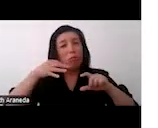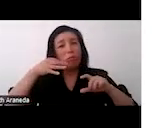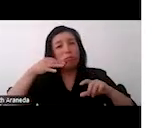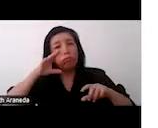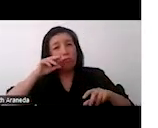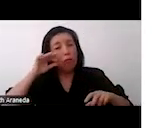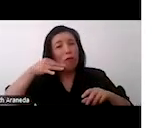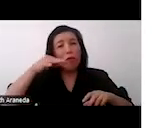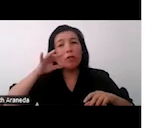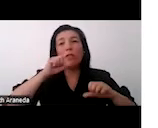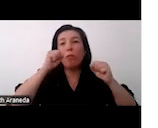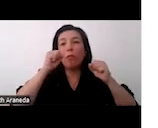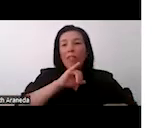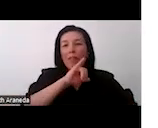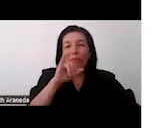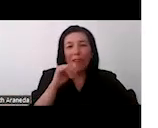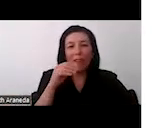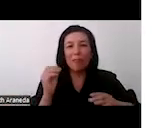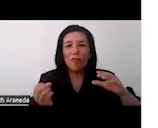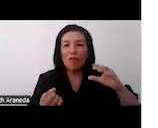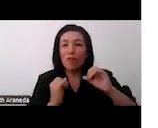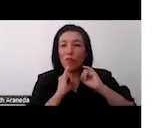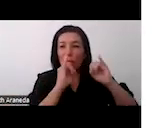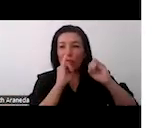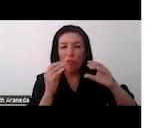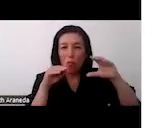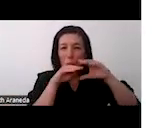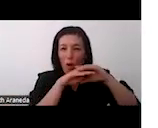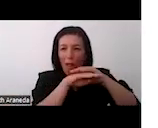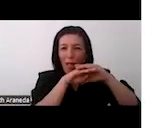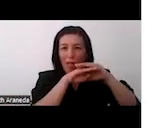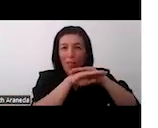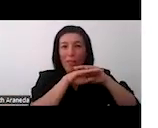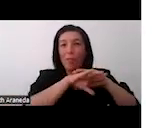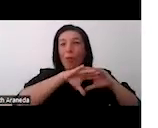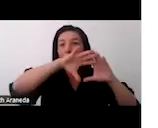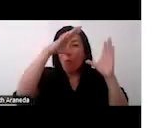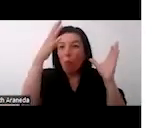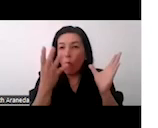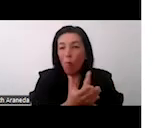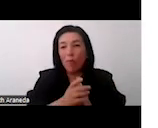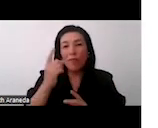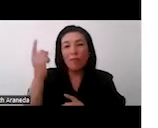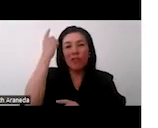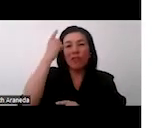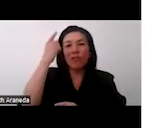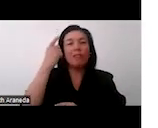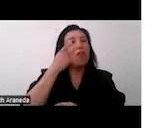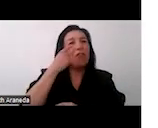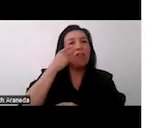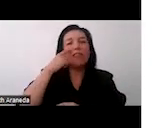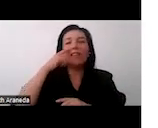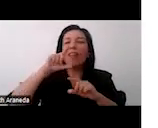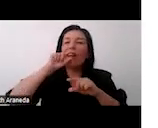hagan censos mucho más certeros a nivel nacional, a nivel mundial, sobre las aves del